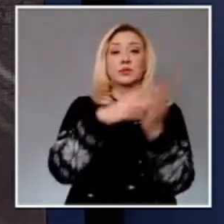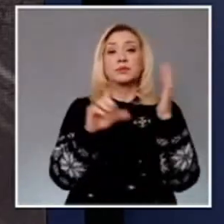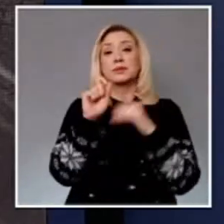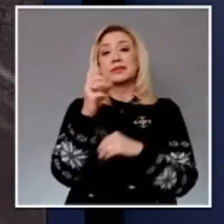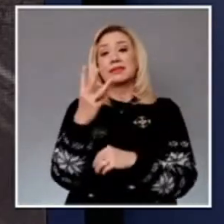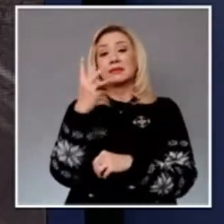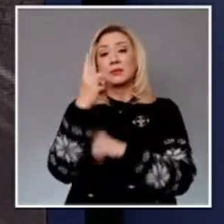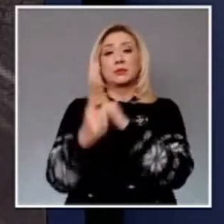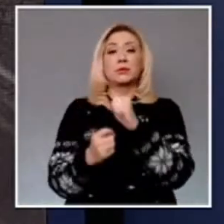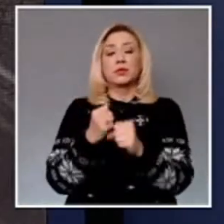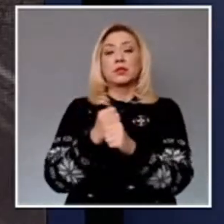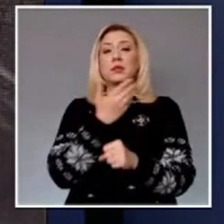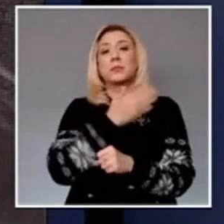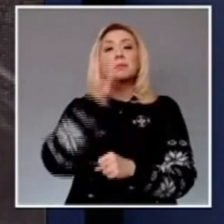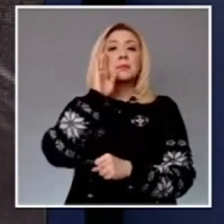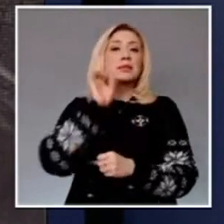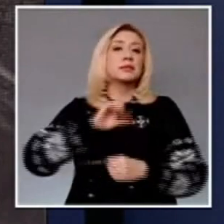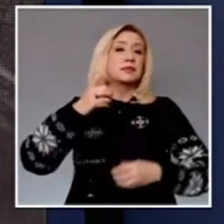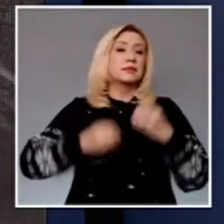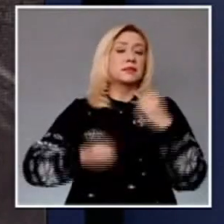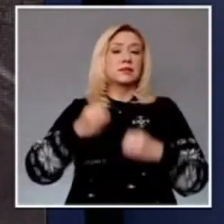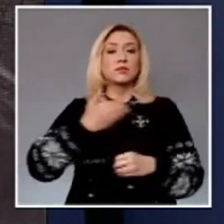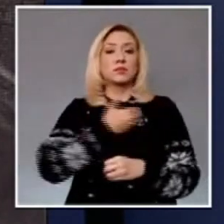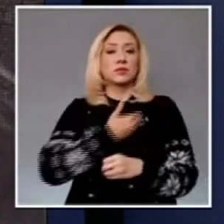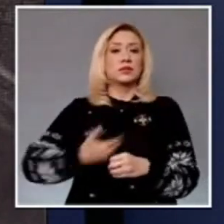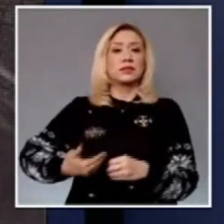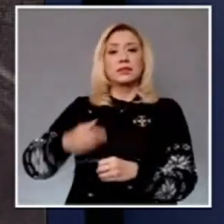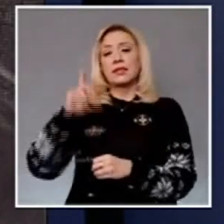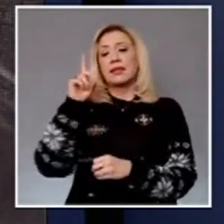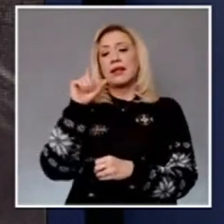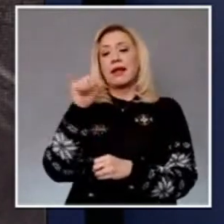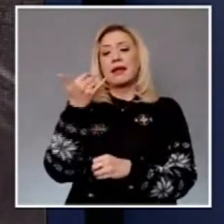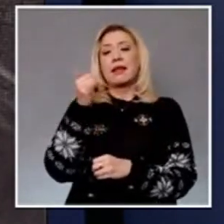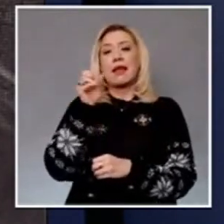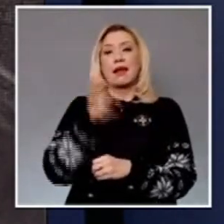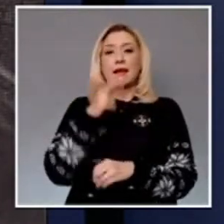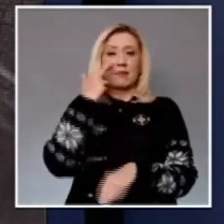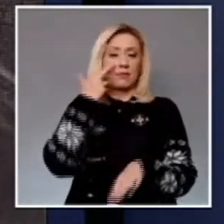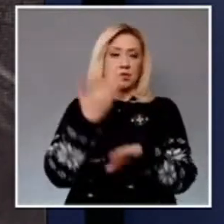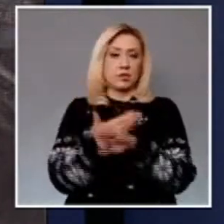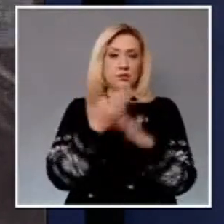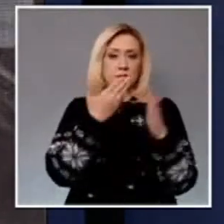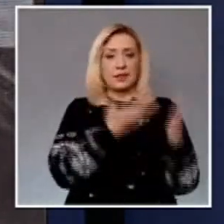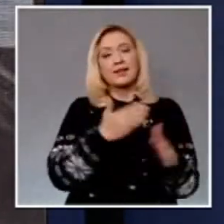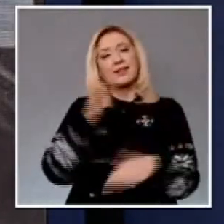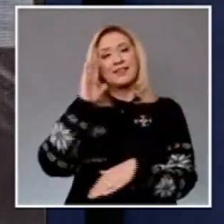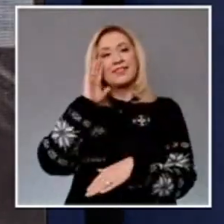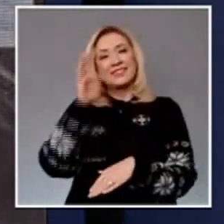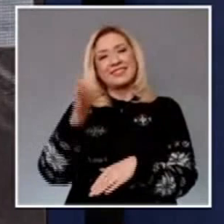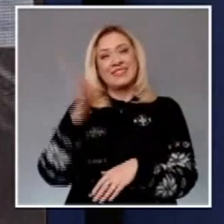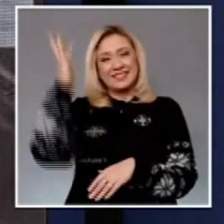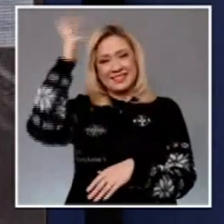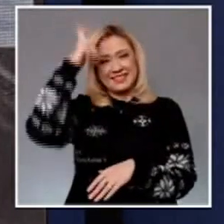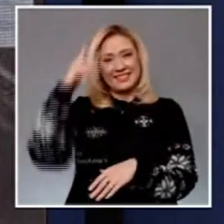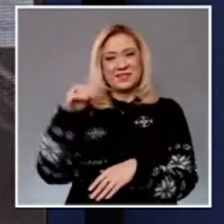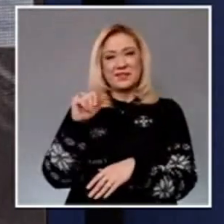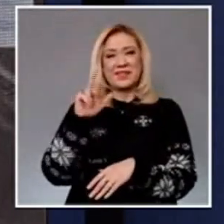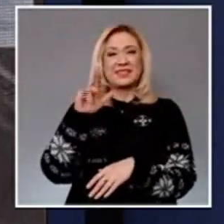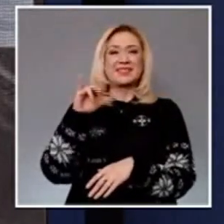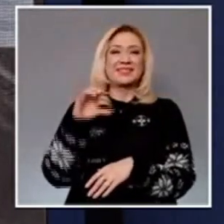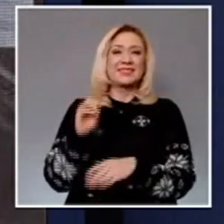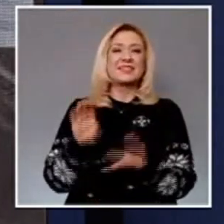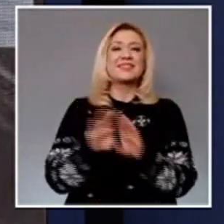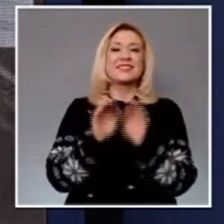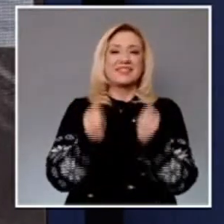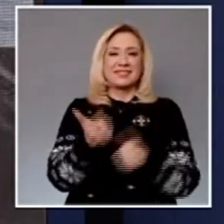Pérez Dayán. Mario López Peña tiene los detalles. Muy buenas tardes, Mario. Adelante con tu reporte. ¿Qué tal? Muy buenas